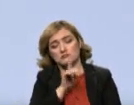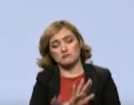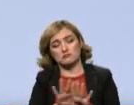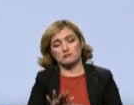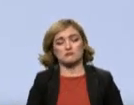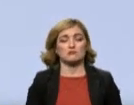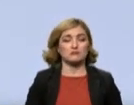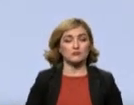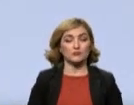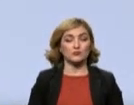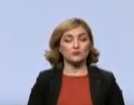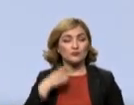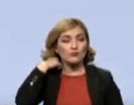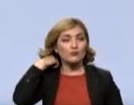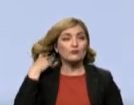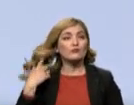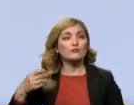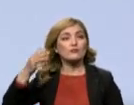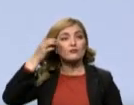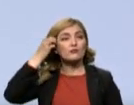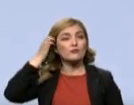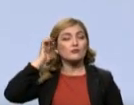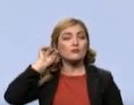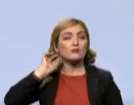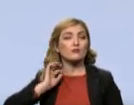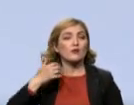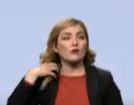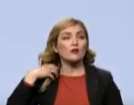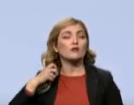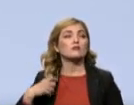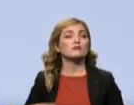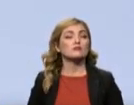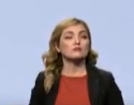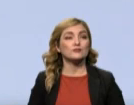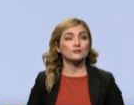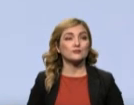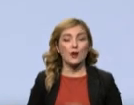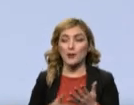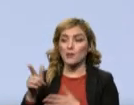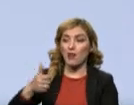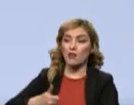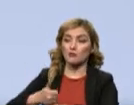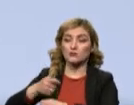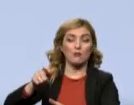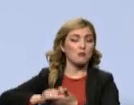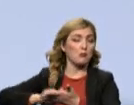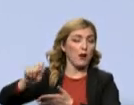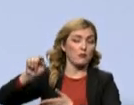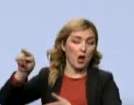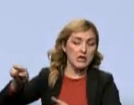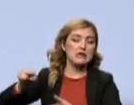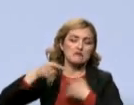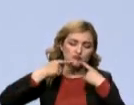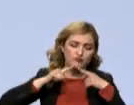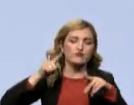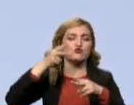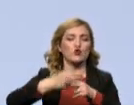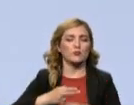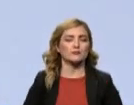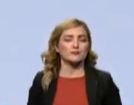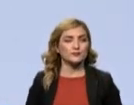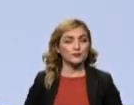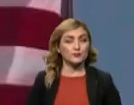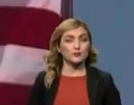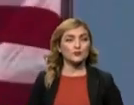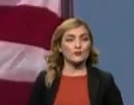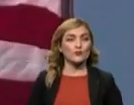nuevo embajador, pues tenemos que aguardar por su beneplácito, por su aquiescencia a la persona que está siendo designada